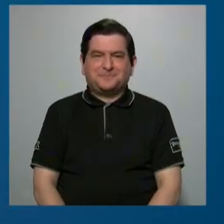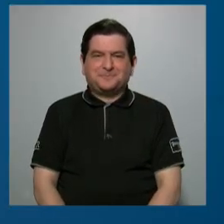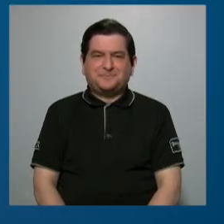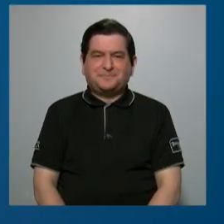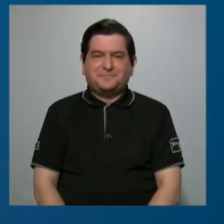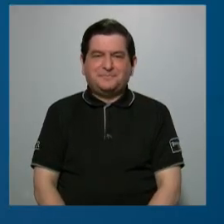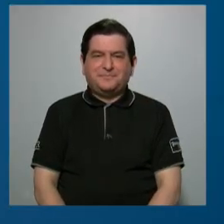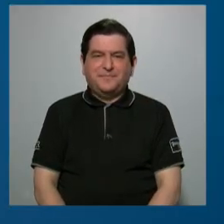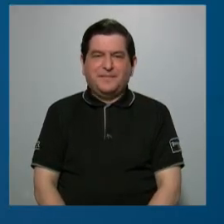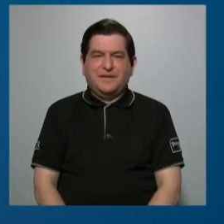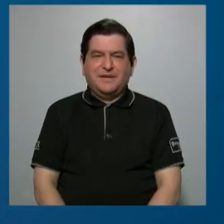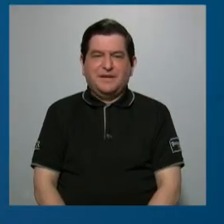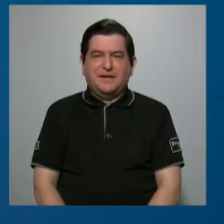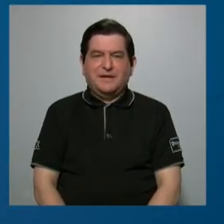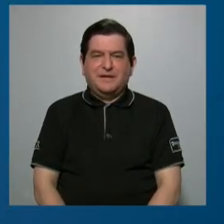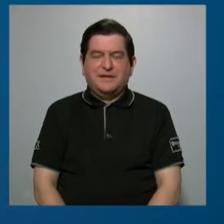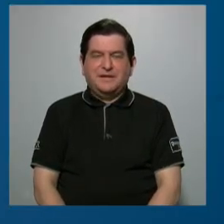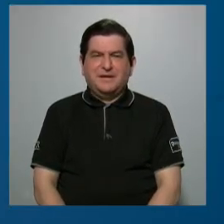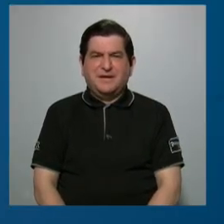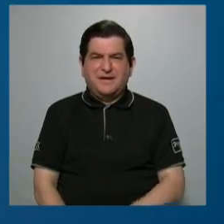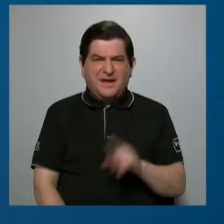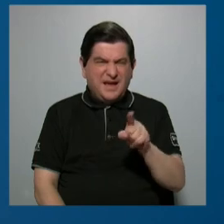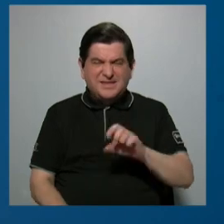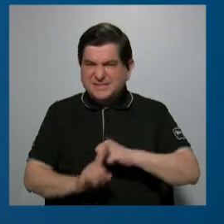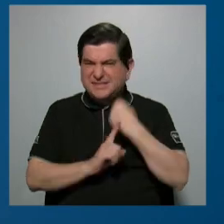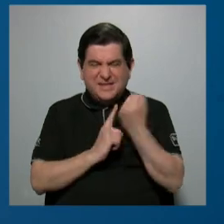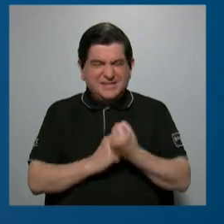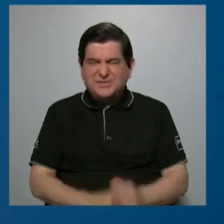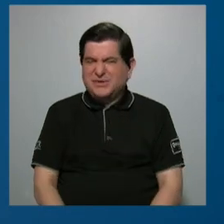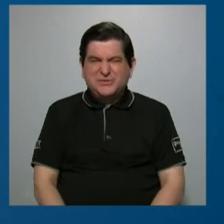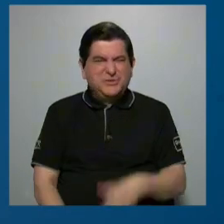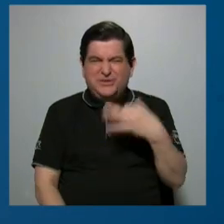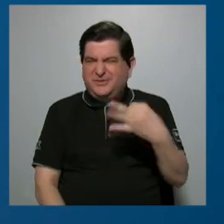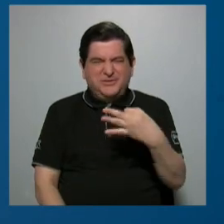A mí se me salen estas informalidades, por cierto, sepan disculpar.